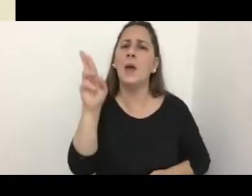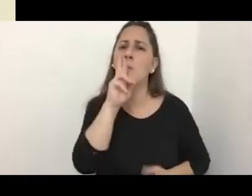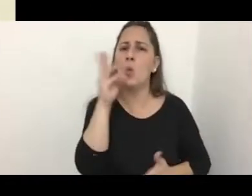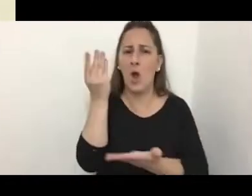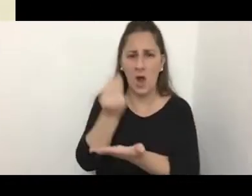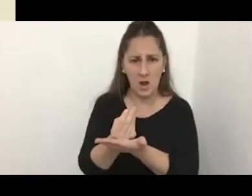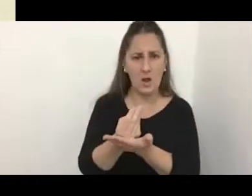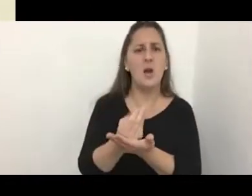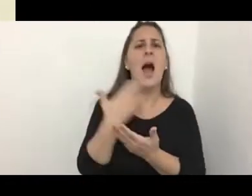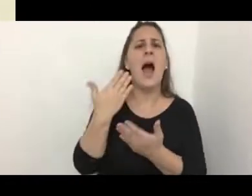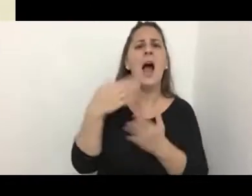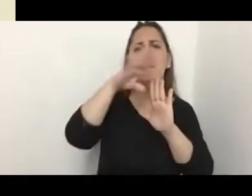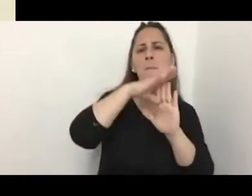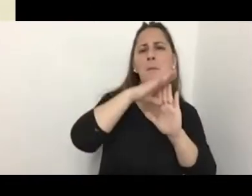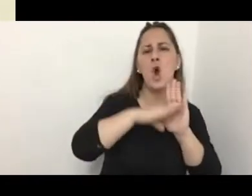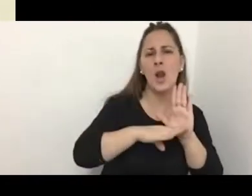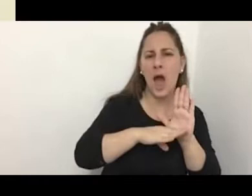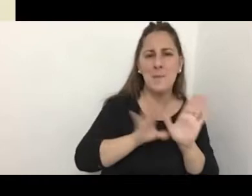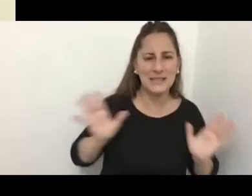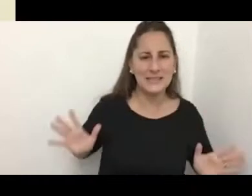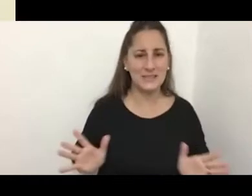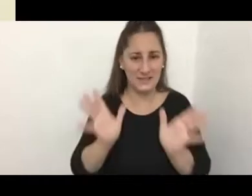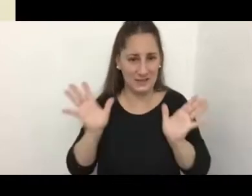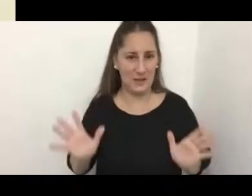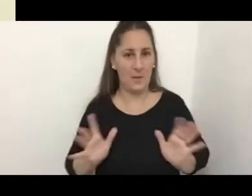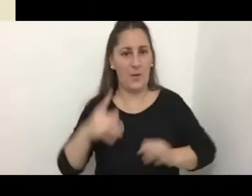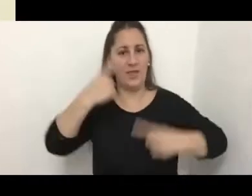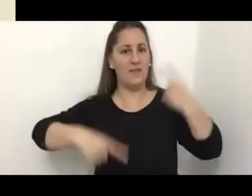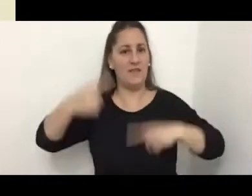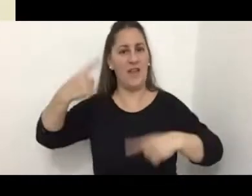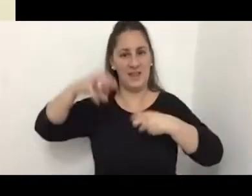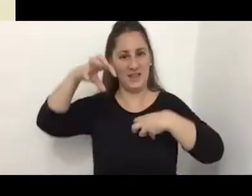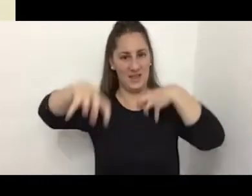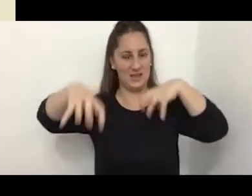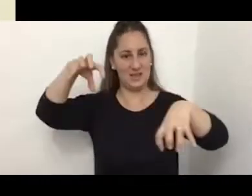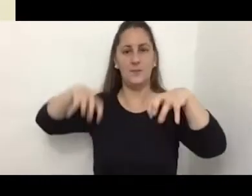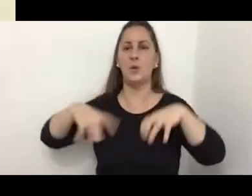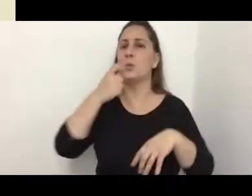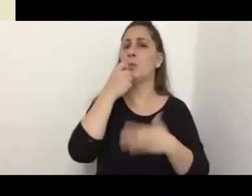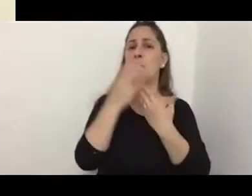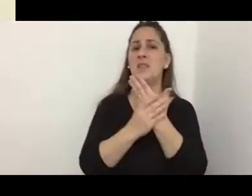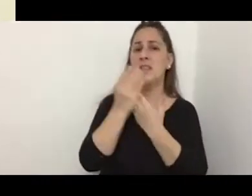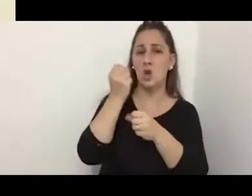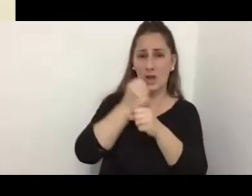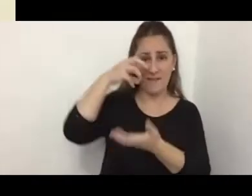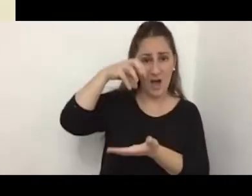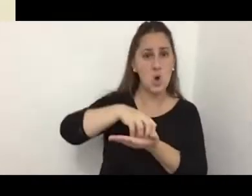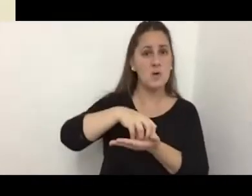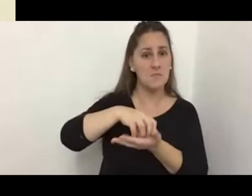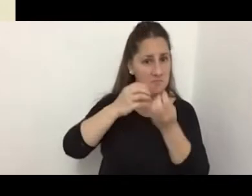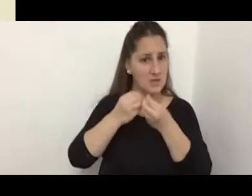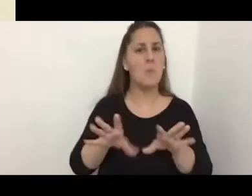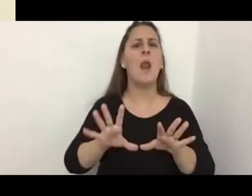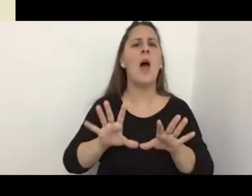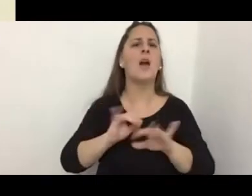determinados programas que se han impulsado por distintas administraciones, por ejemplo en el Ministerio de Trabajo, para promover